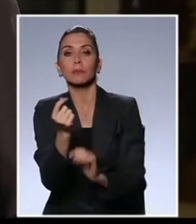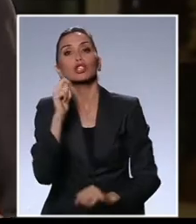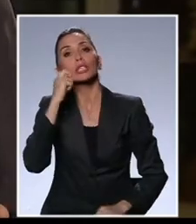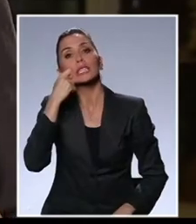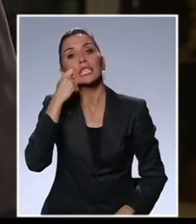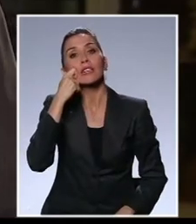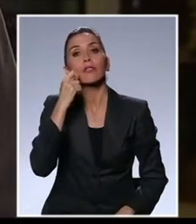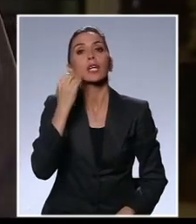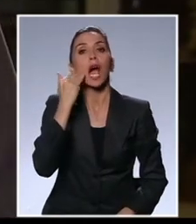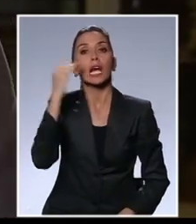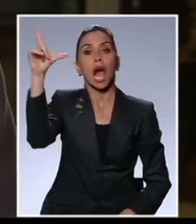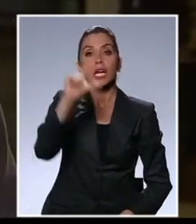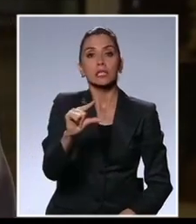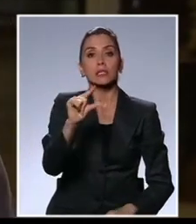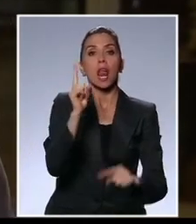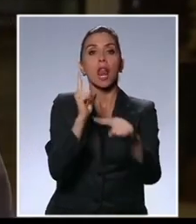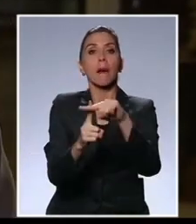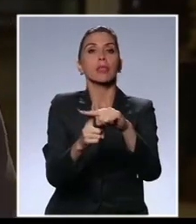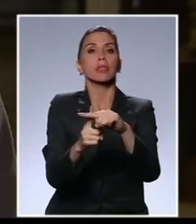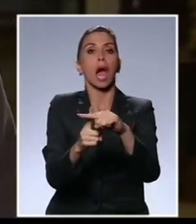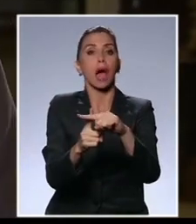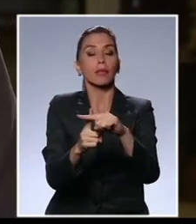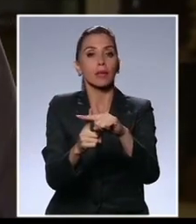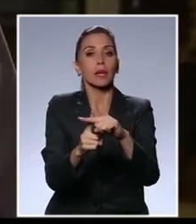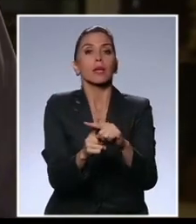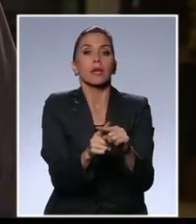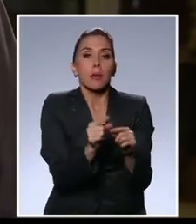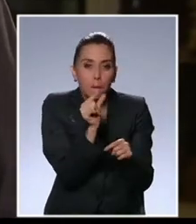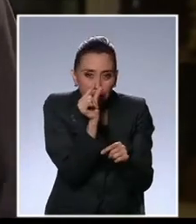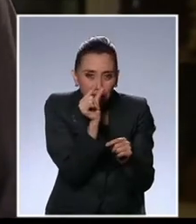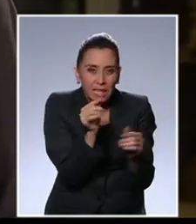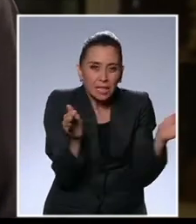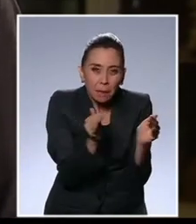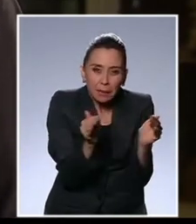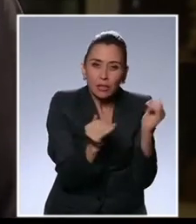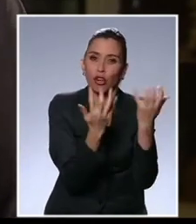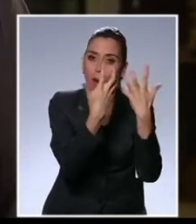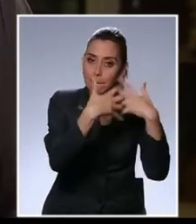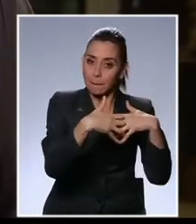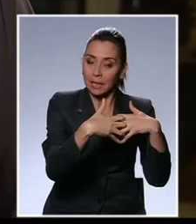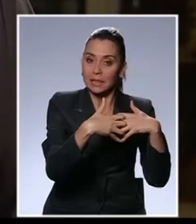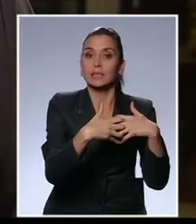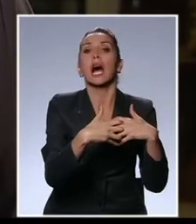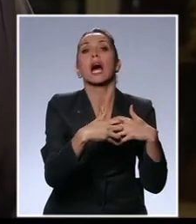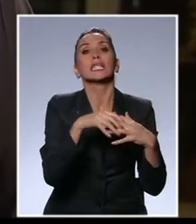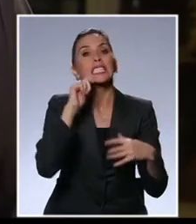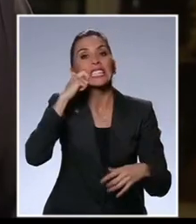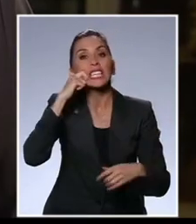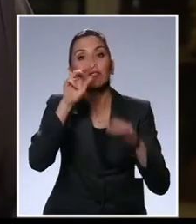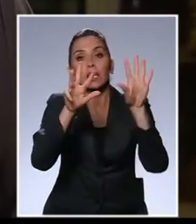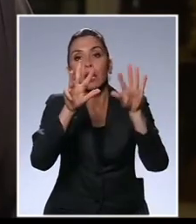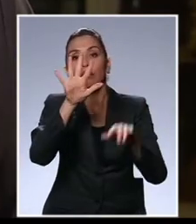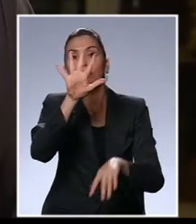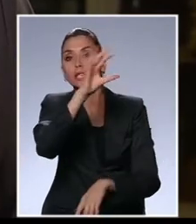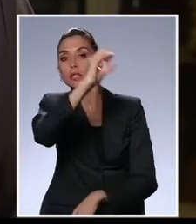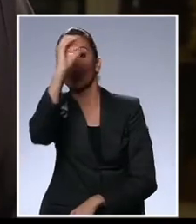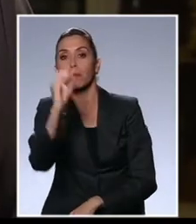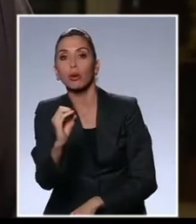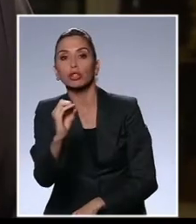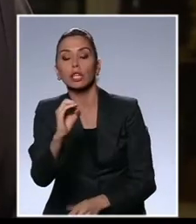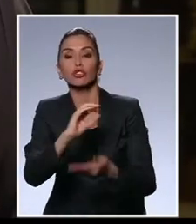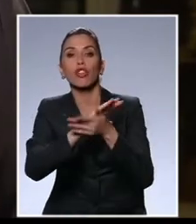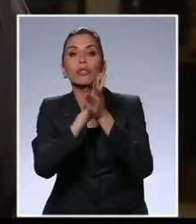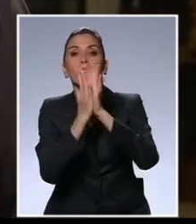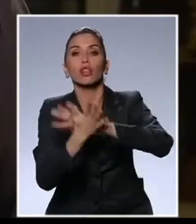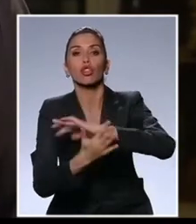decir casi la mitad menos las micro y pequeñas empresas representan el 95% del